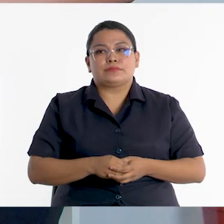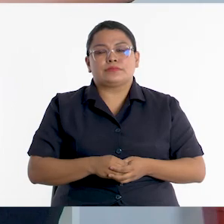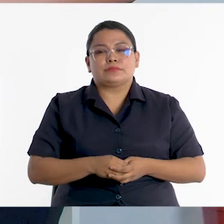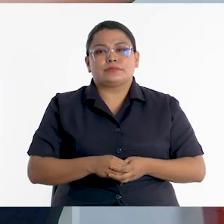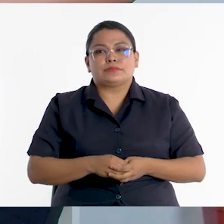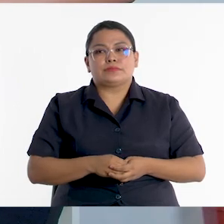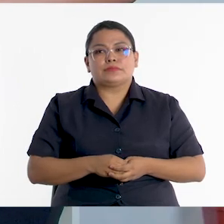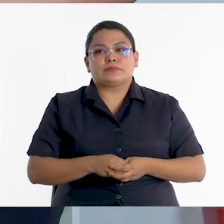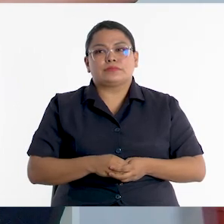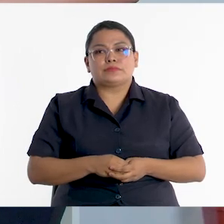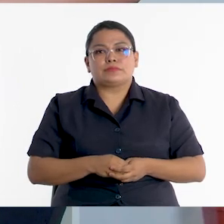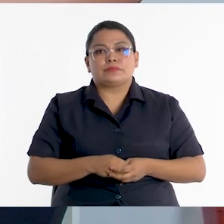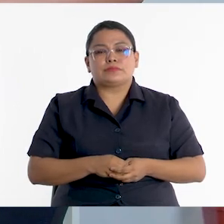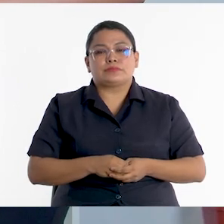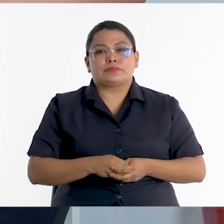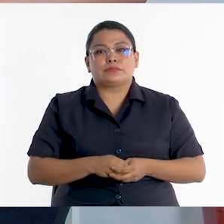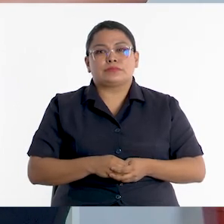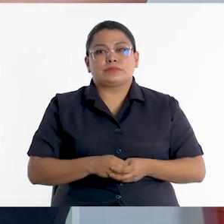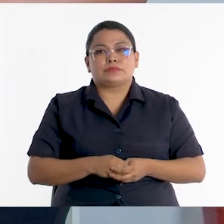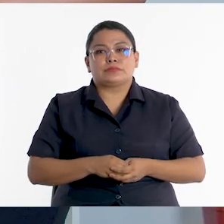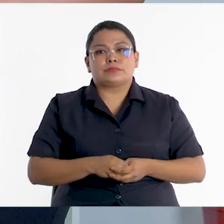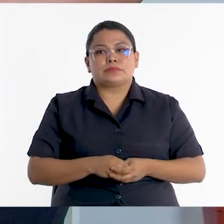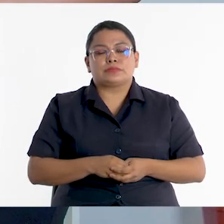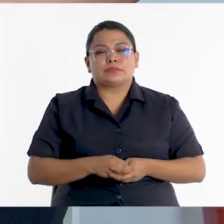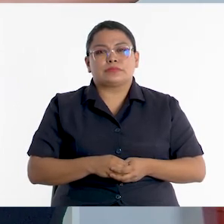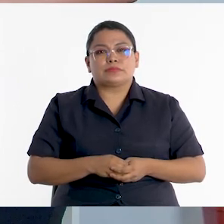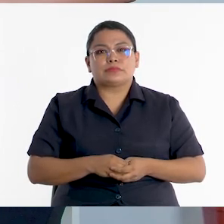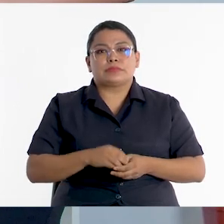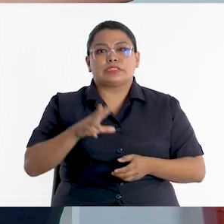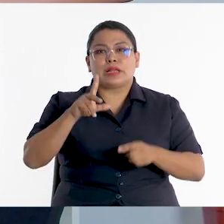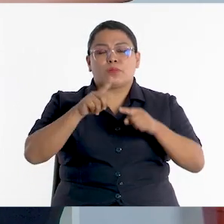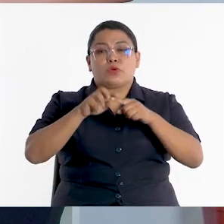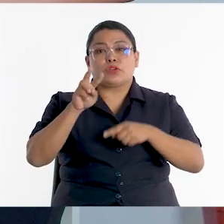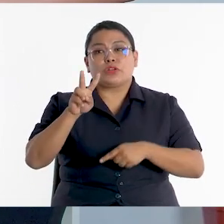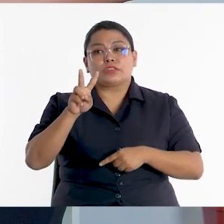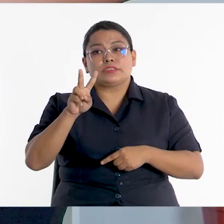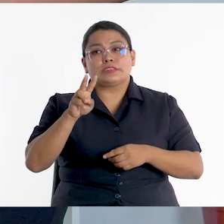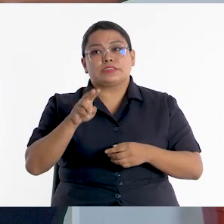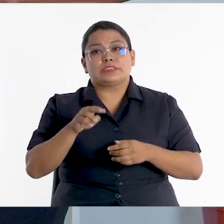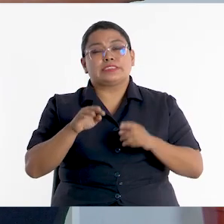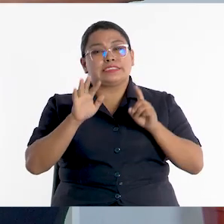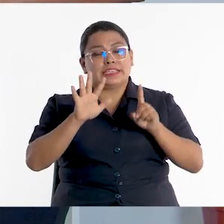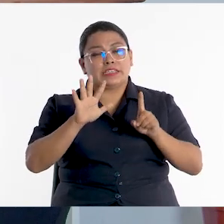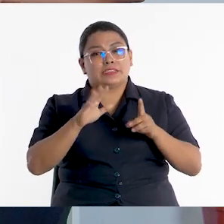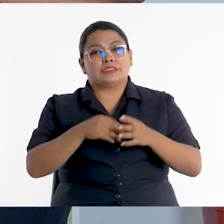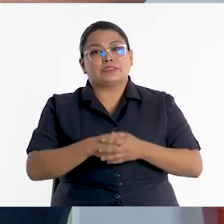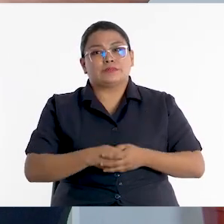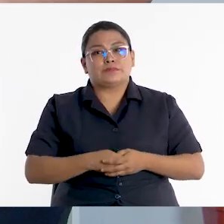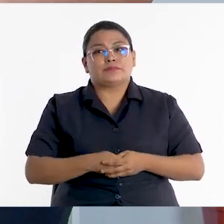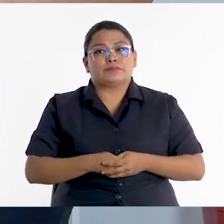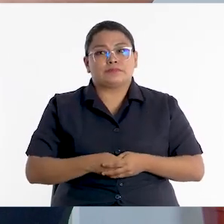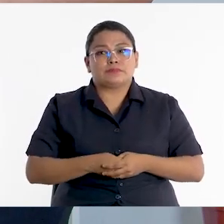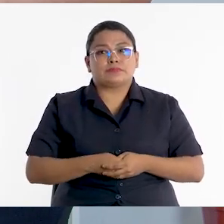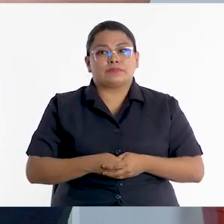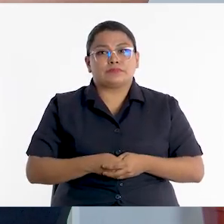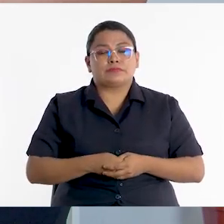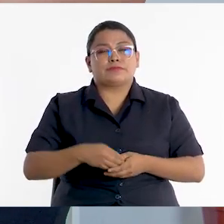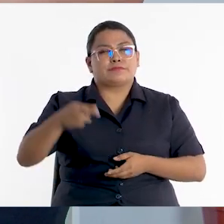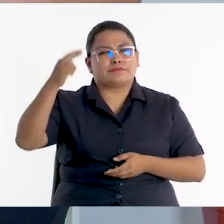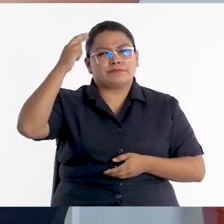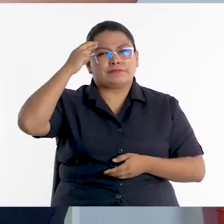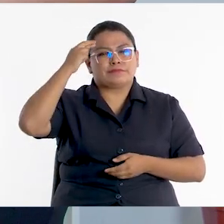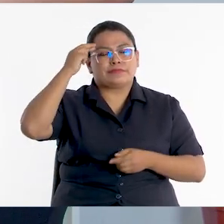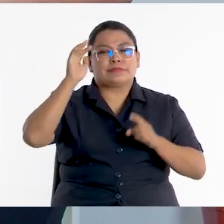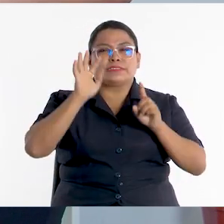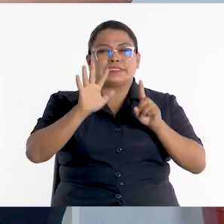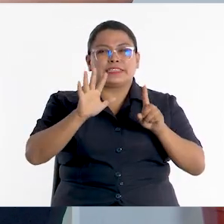mira. Estás en lo correcto. Vamos a ver, ahora 3 por 2. 6. Tienes razón,